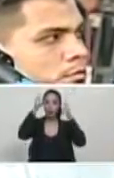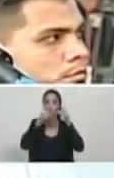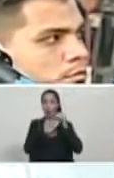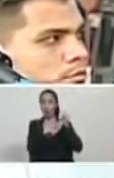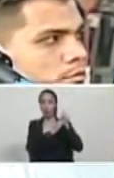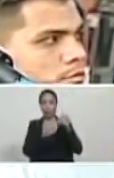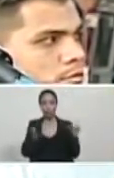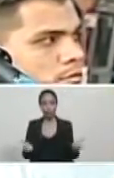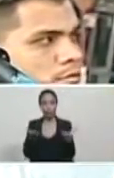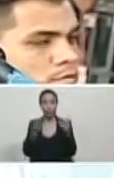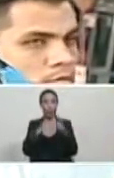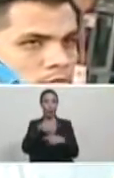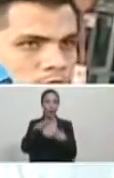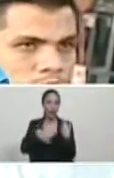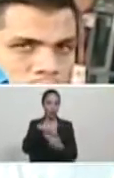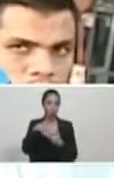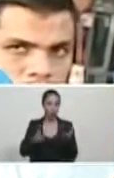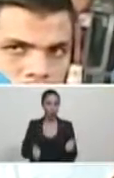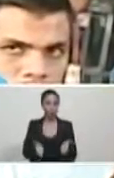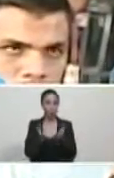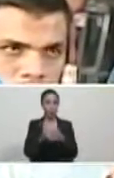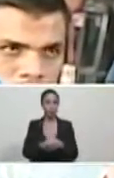revolución bolivariana.